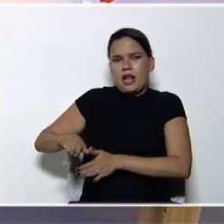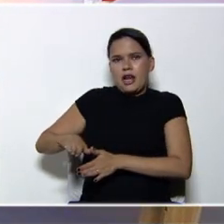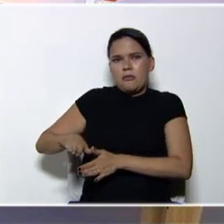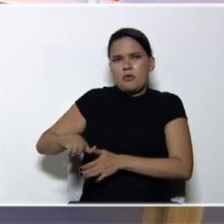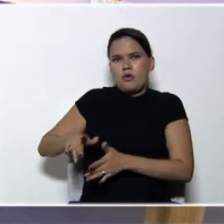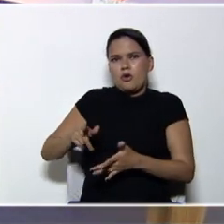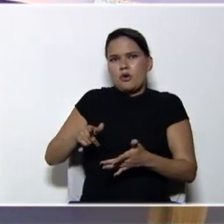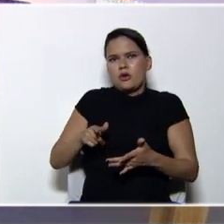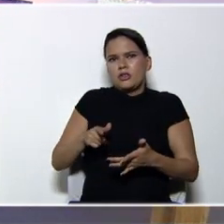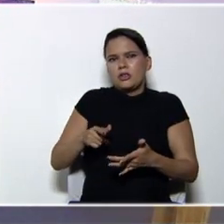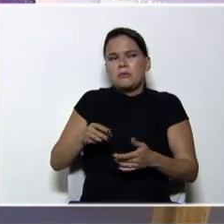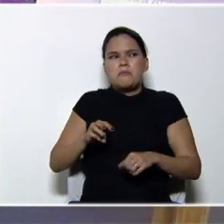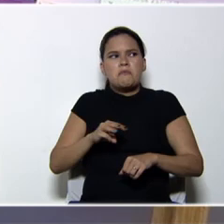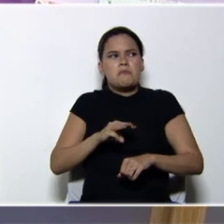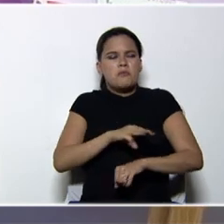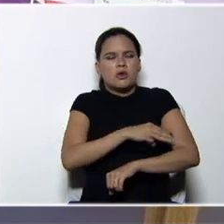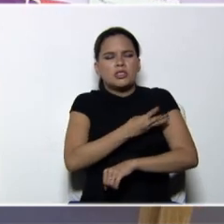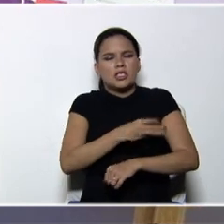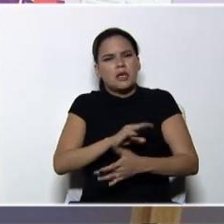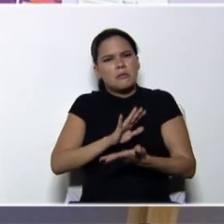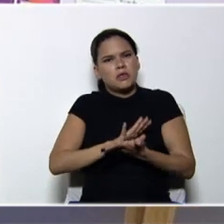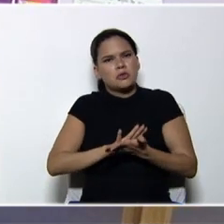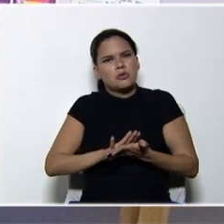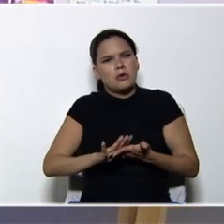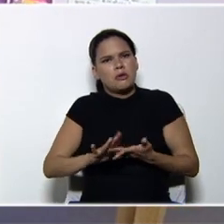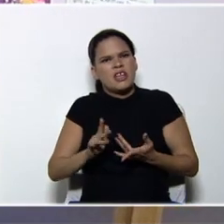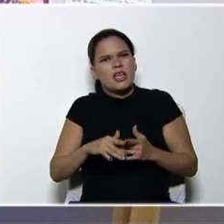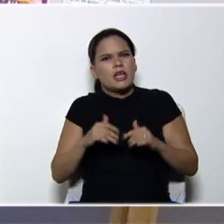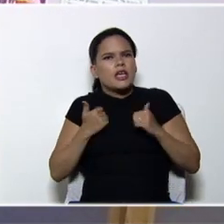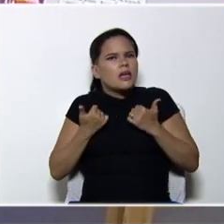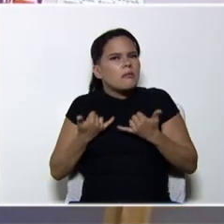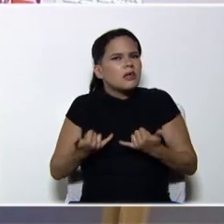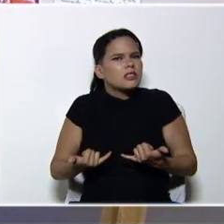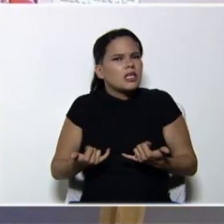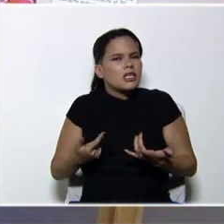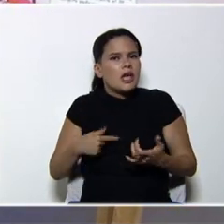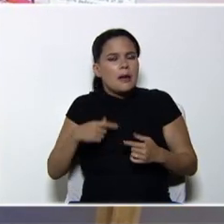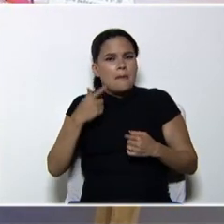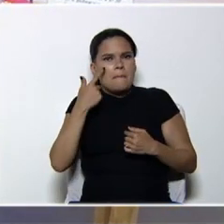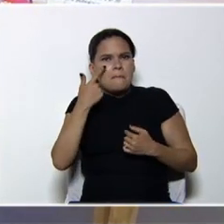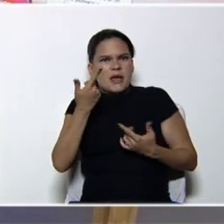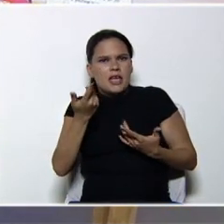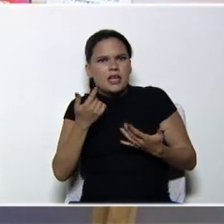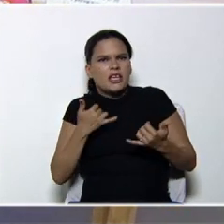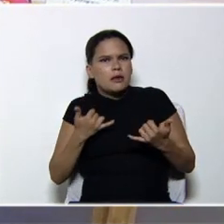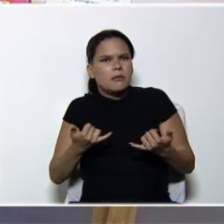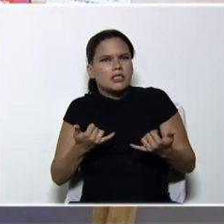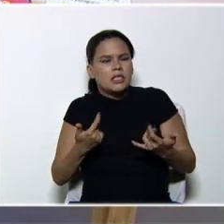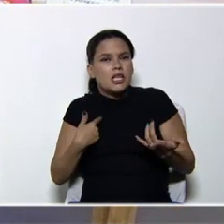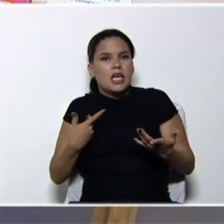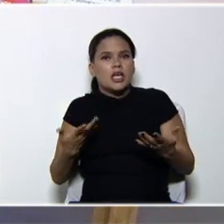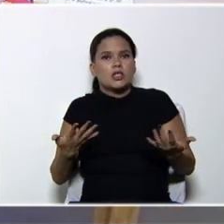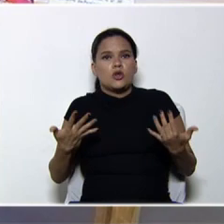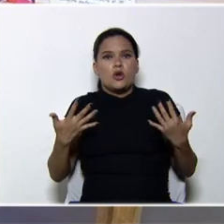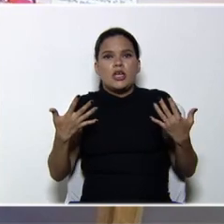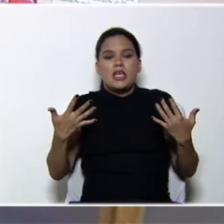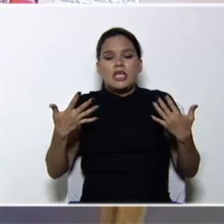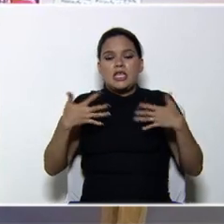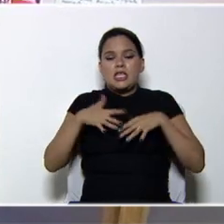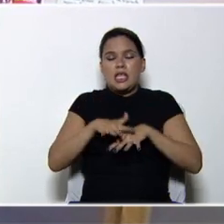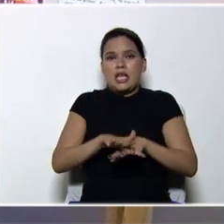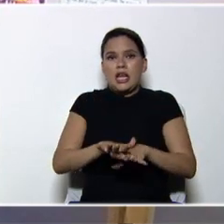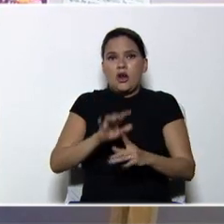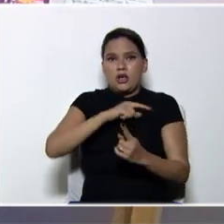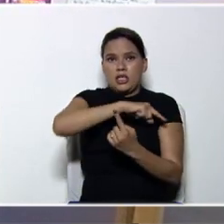tocar temas más románticos, ¿no? Y entonces ver cuál es la dinámica. Entonces esas acciones involucran a lo que están a mi alrededor, a